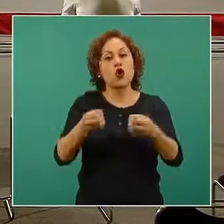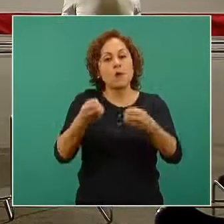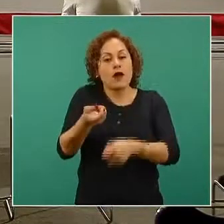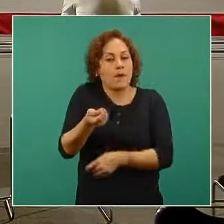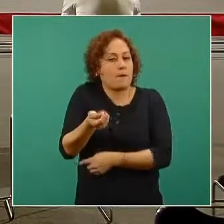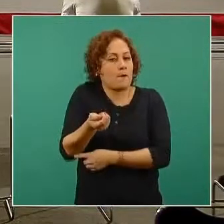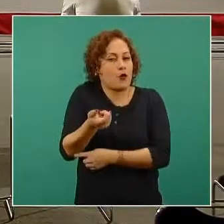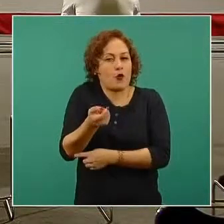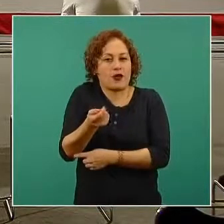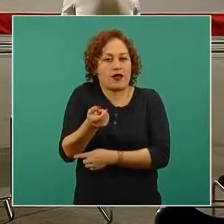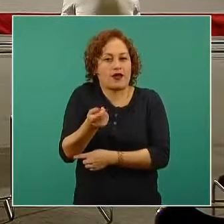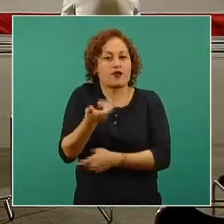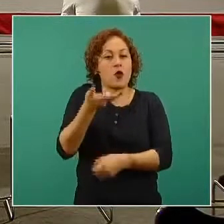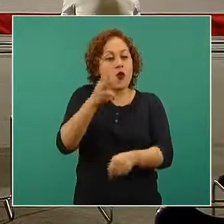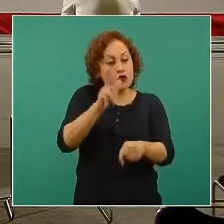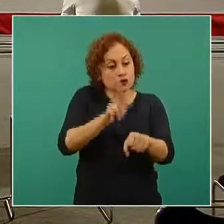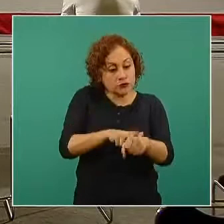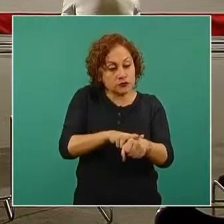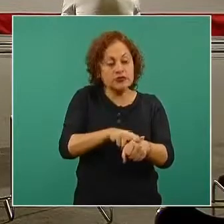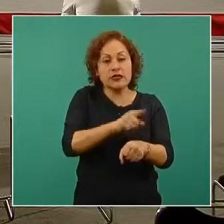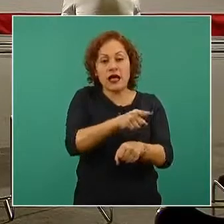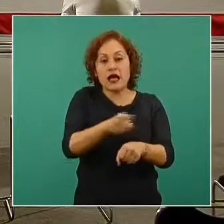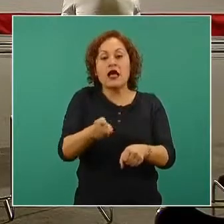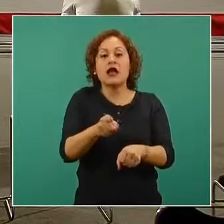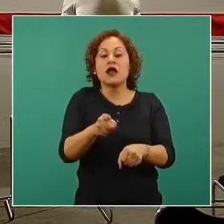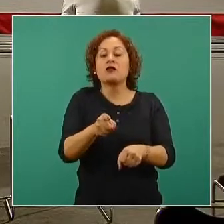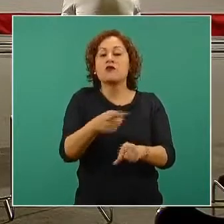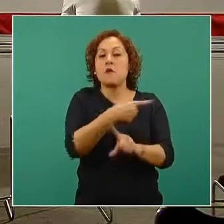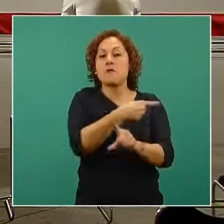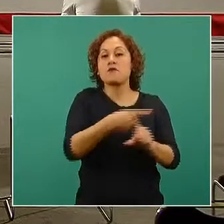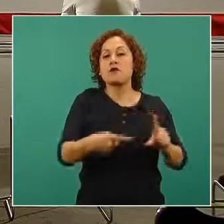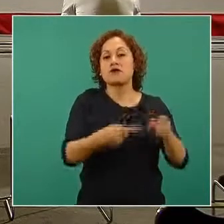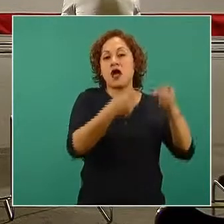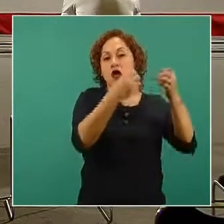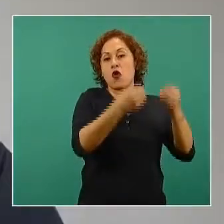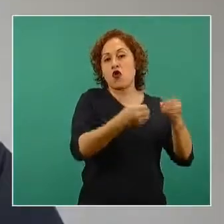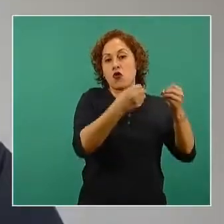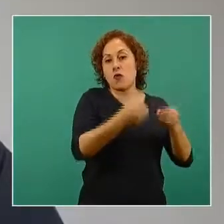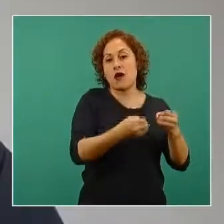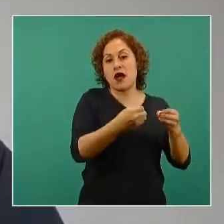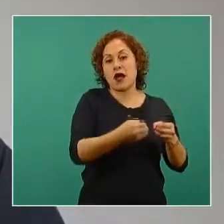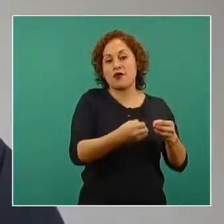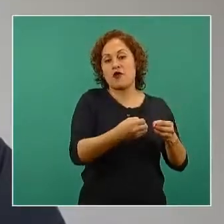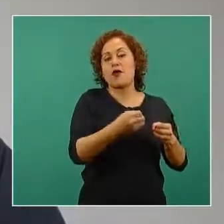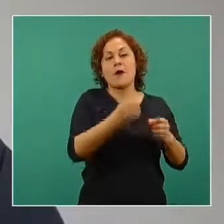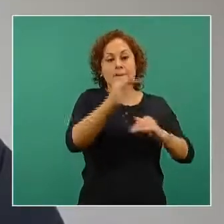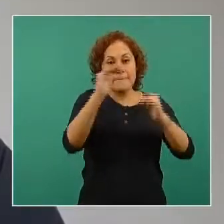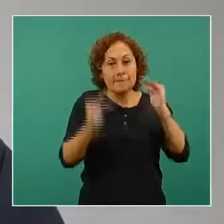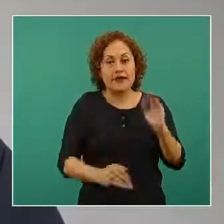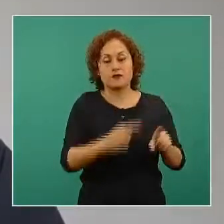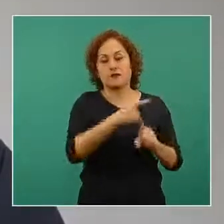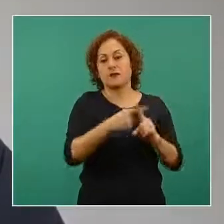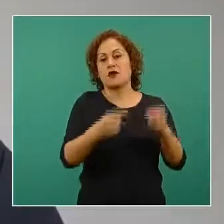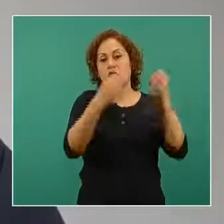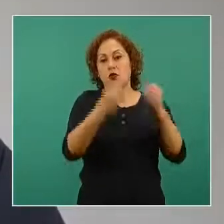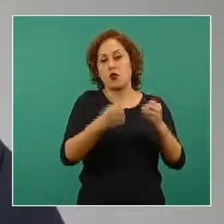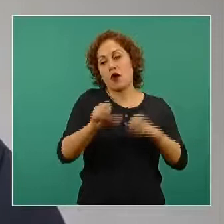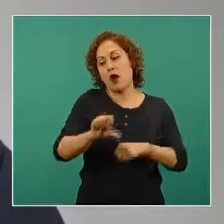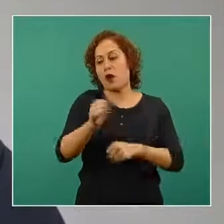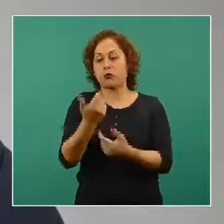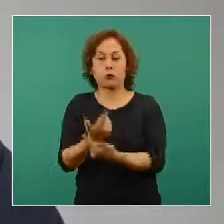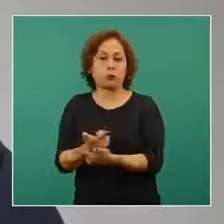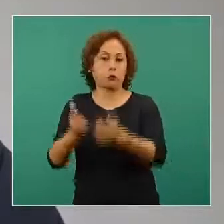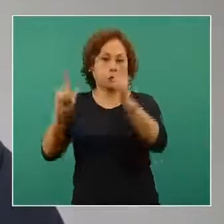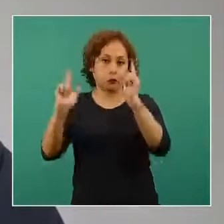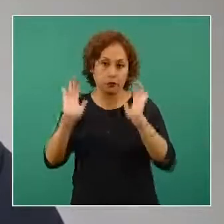mitad de sus camas de hospitalización general disponibles, libres, sin pacientes en este momento, pero listas para poder